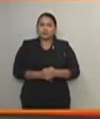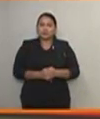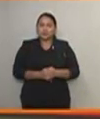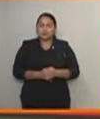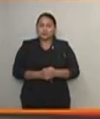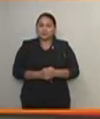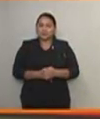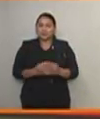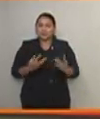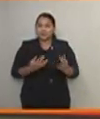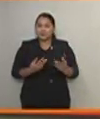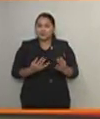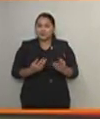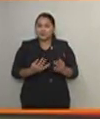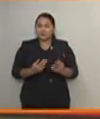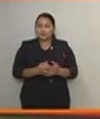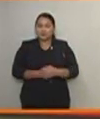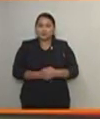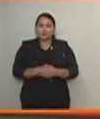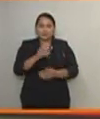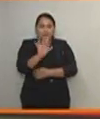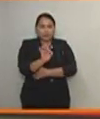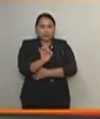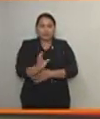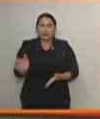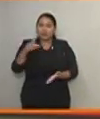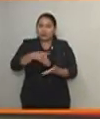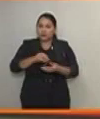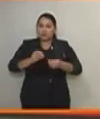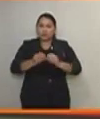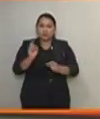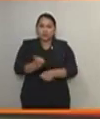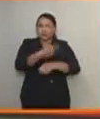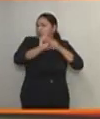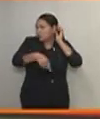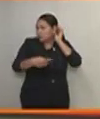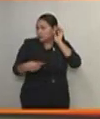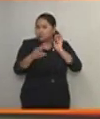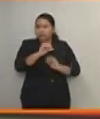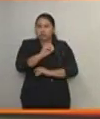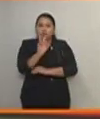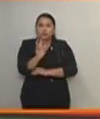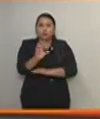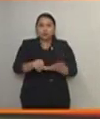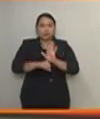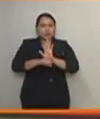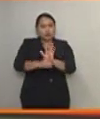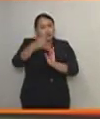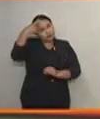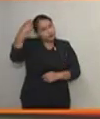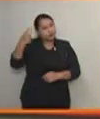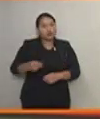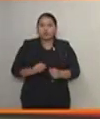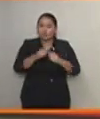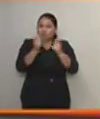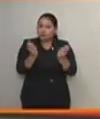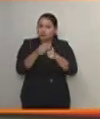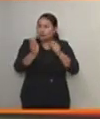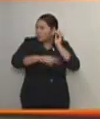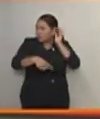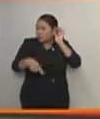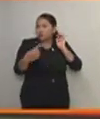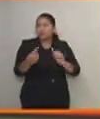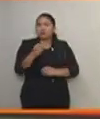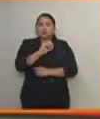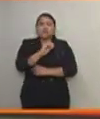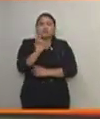tarde es el 8. Número ganador para la diaria 07 con su símbolo de sueños navaja y para más 1,